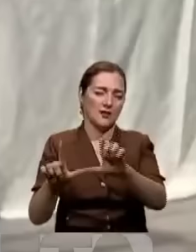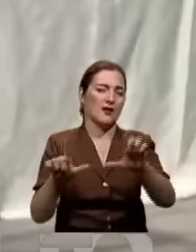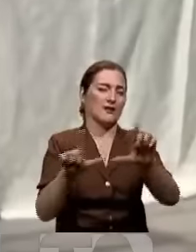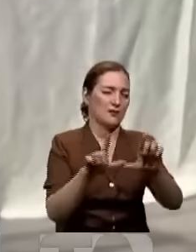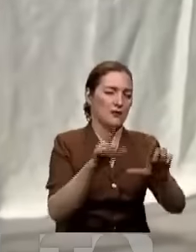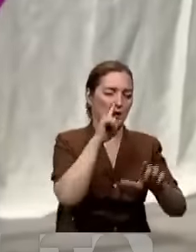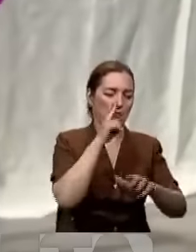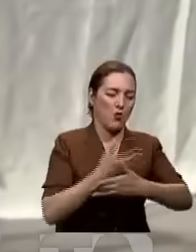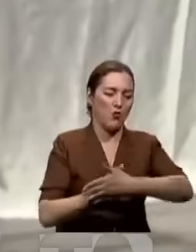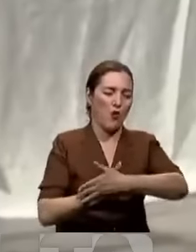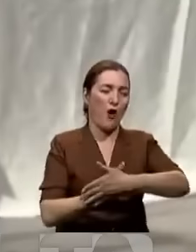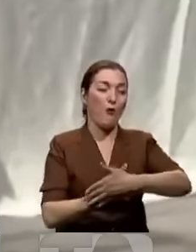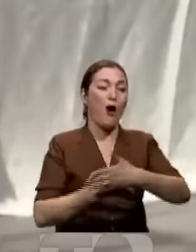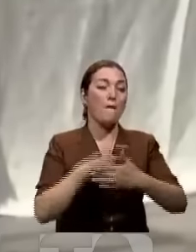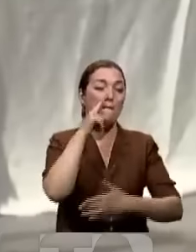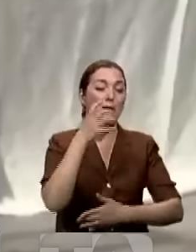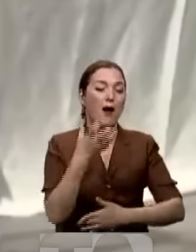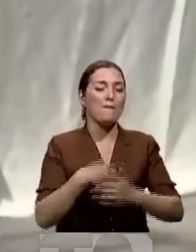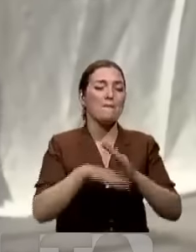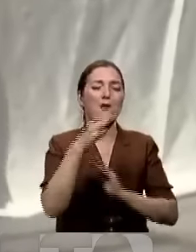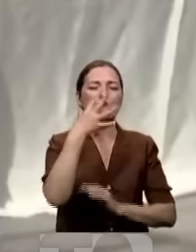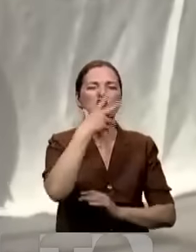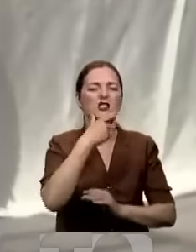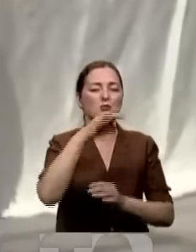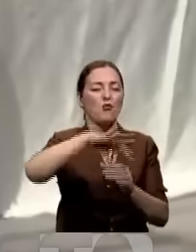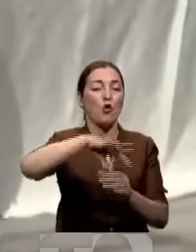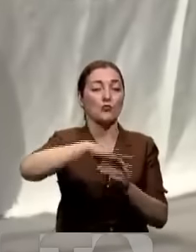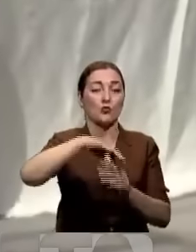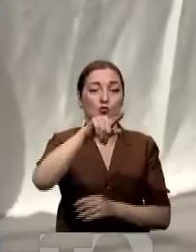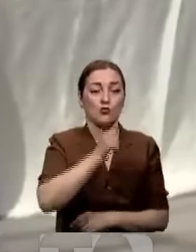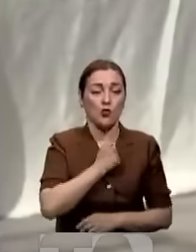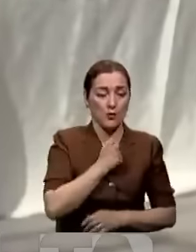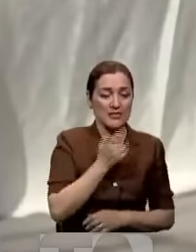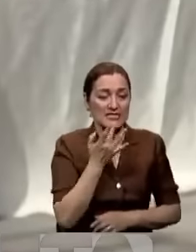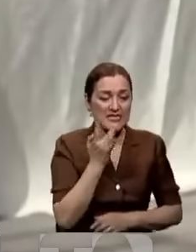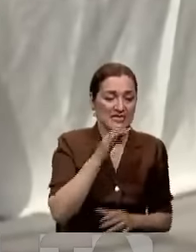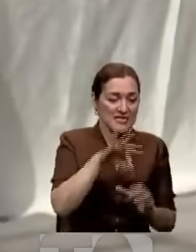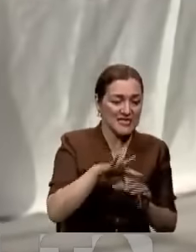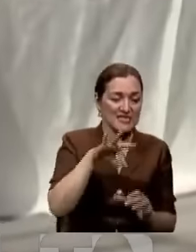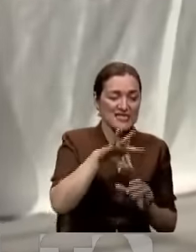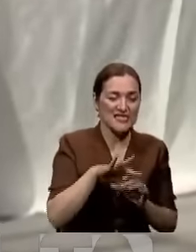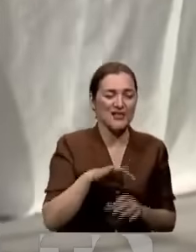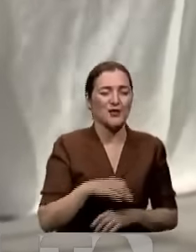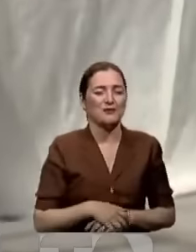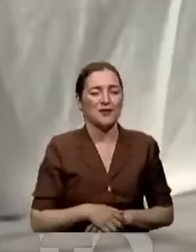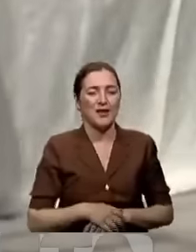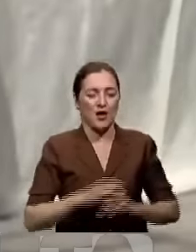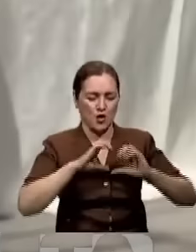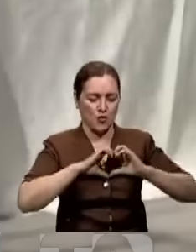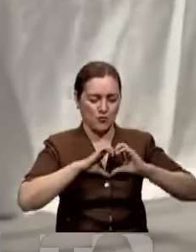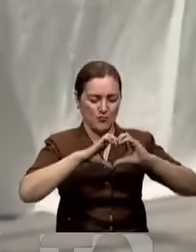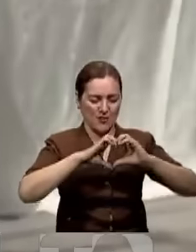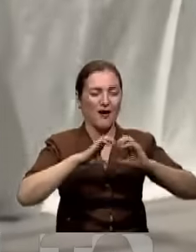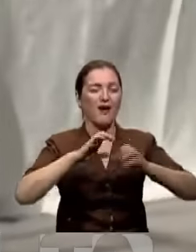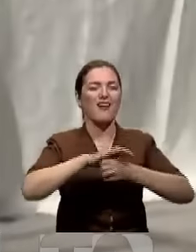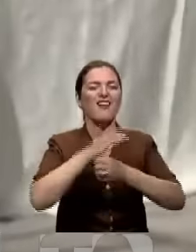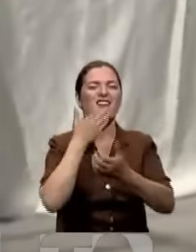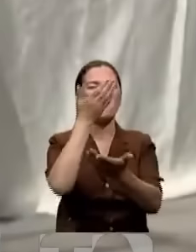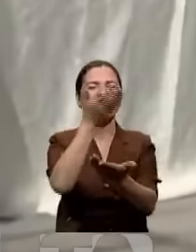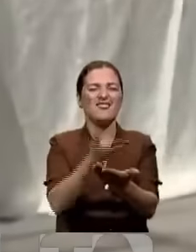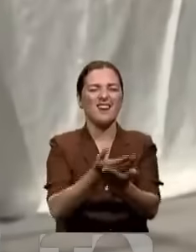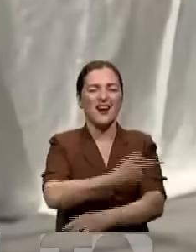guagua más votada, la guagua que ustedes desde casita eligieron, y quiero agradecerles de corazón, apenas en un día de votaciones